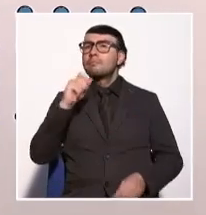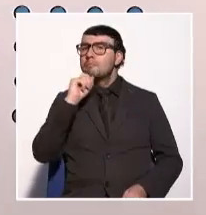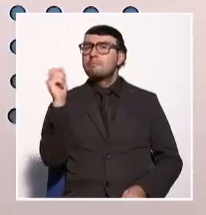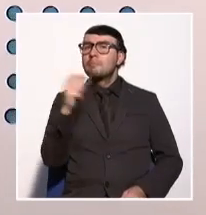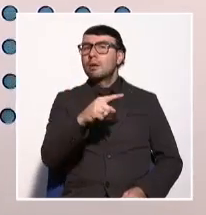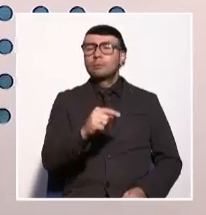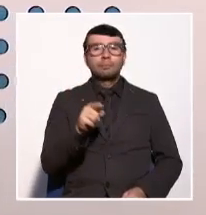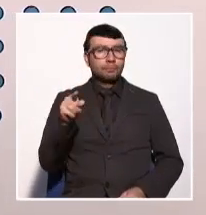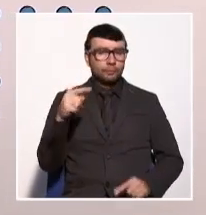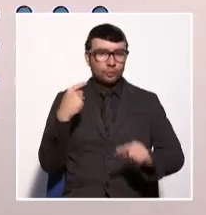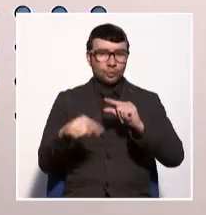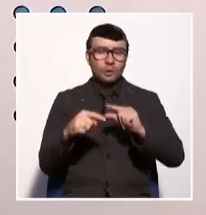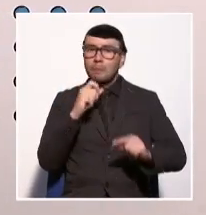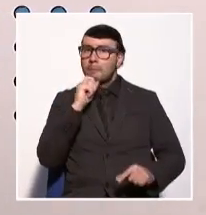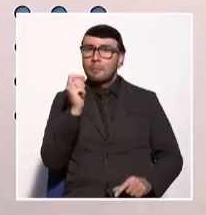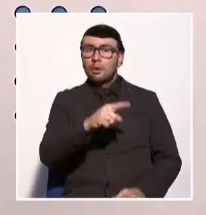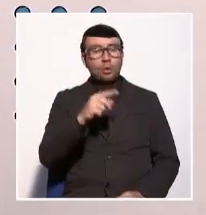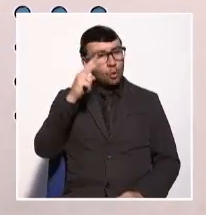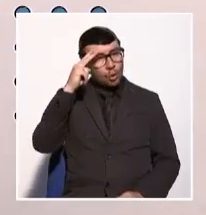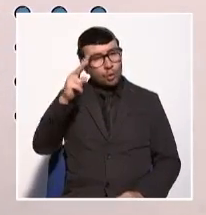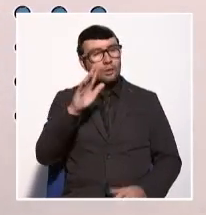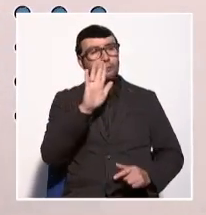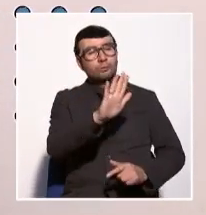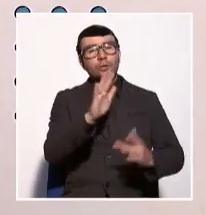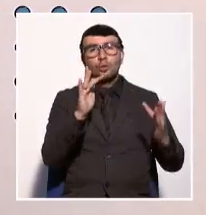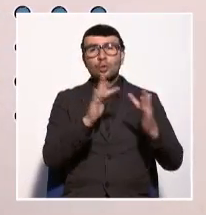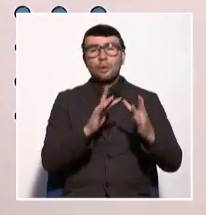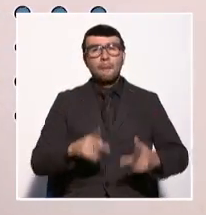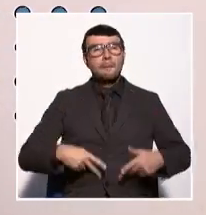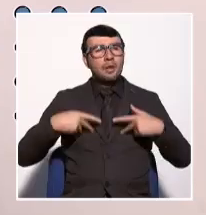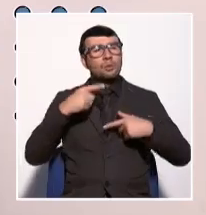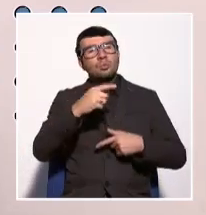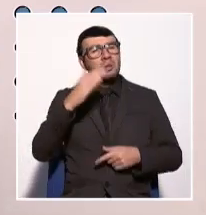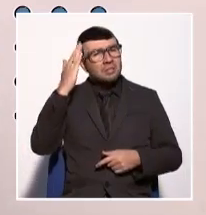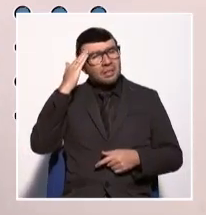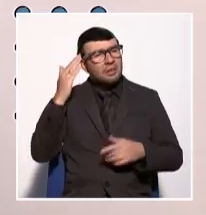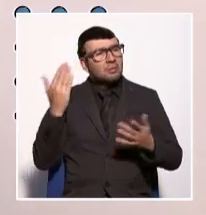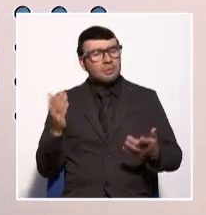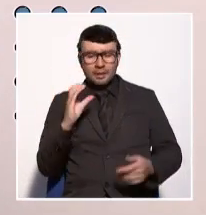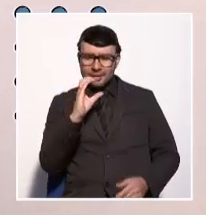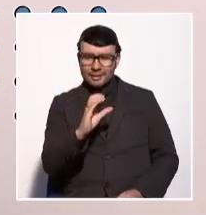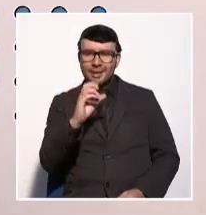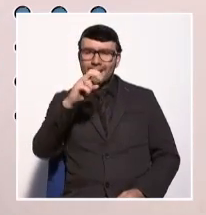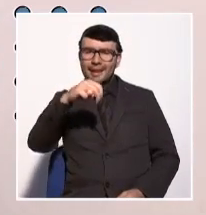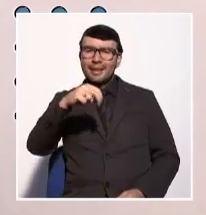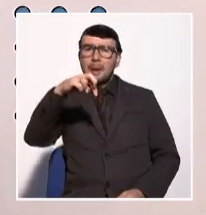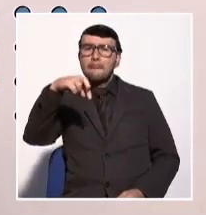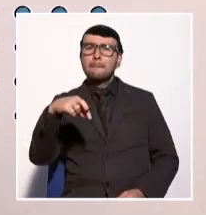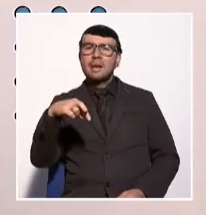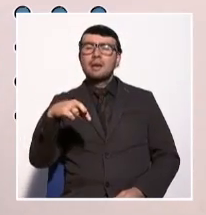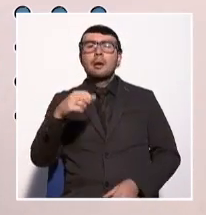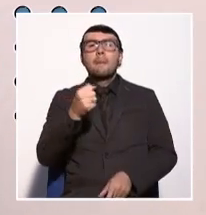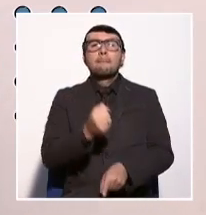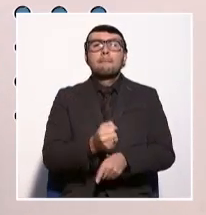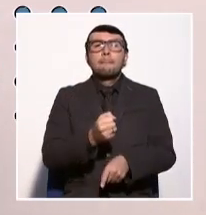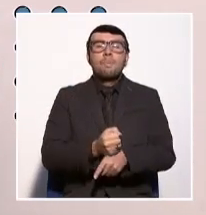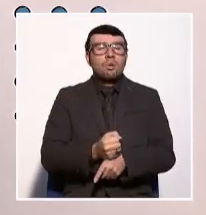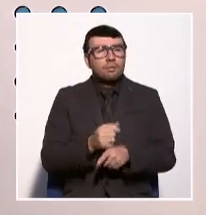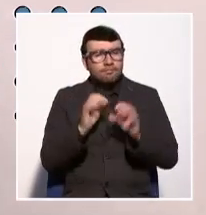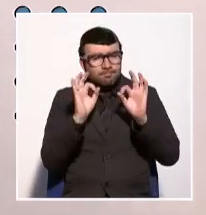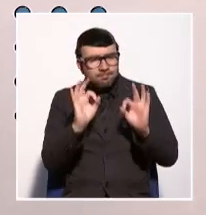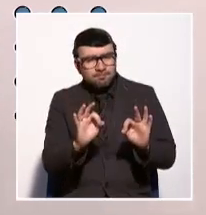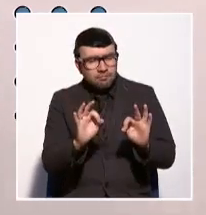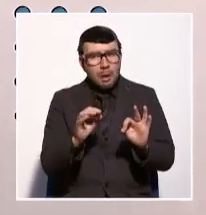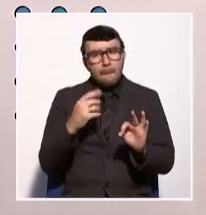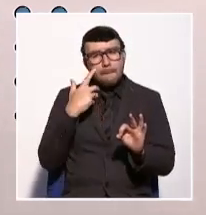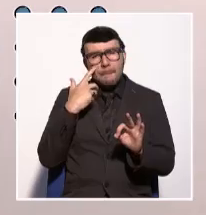doctor germán ruiz dice hola señores conexión vital que saben ustedes sobre cmp prostático es más preciso que hacer